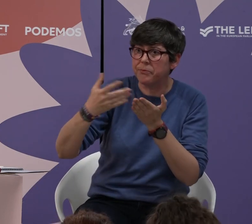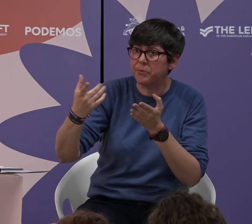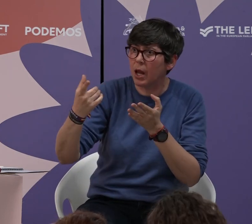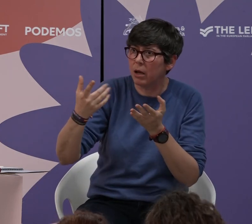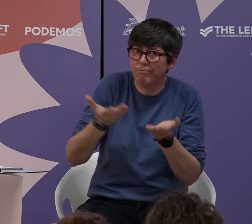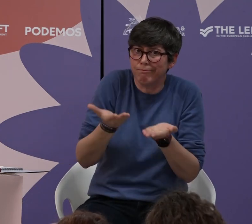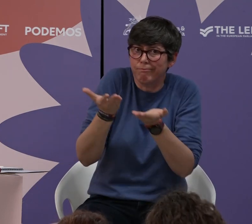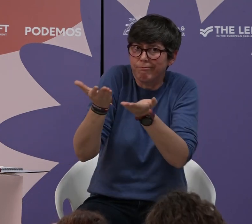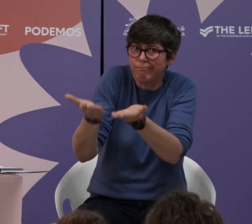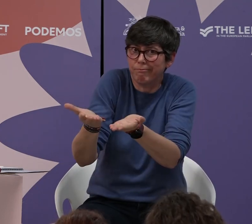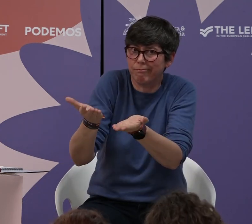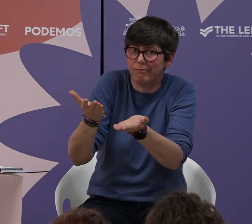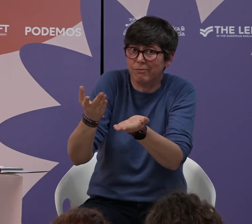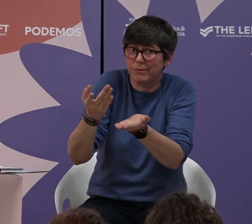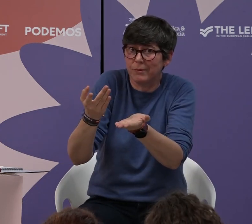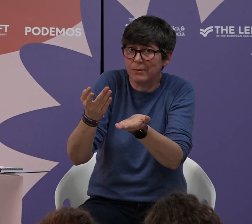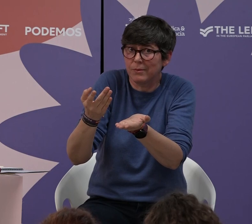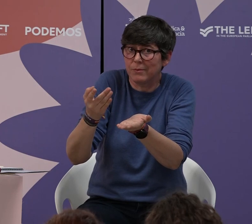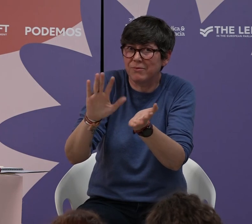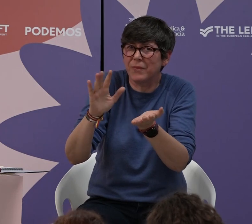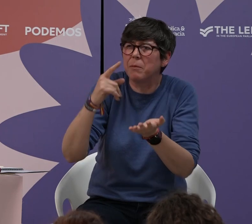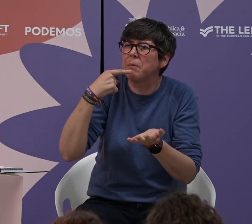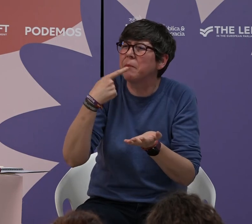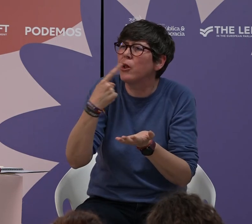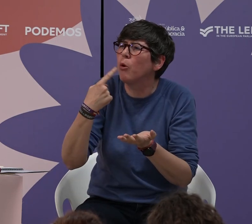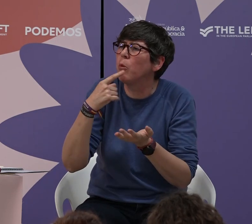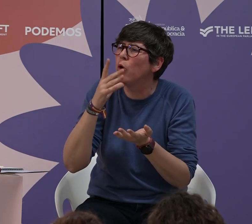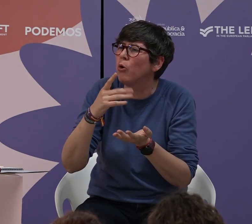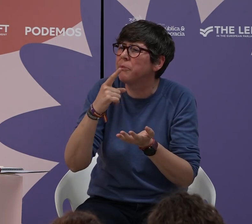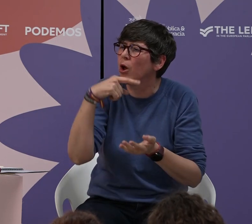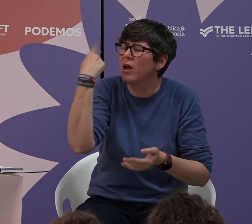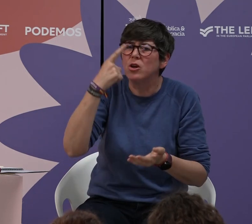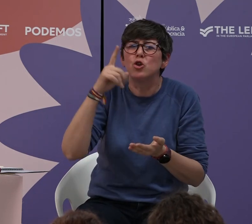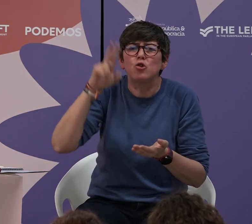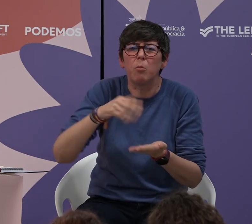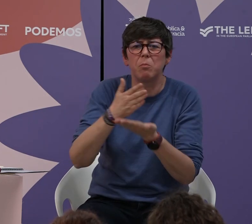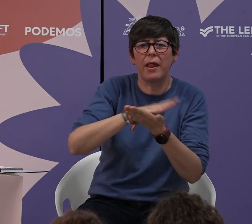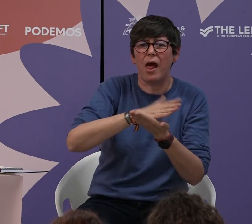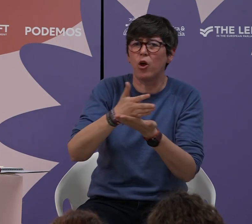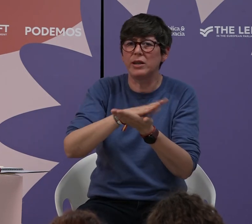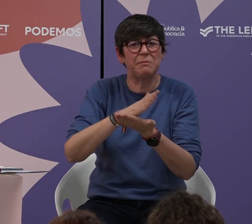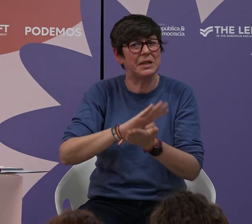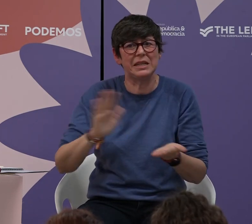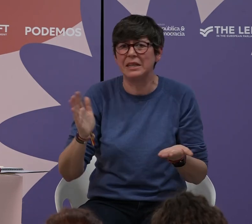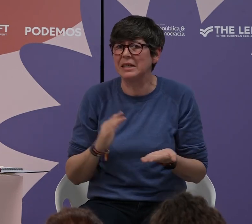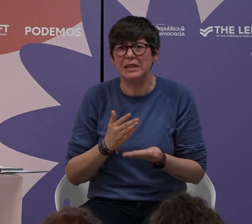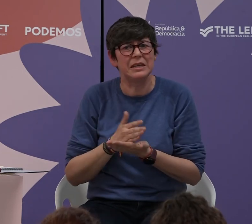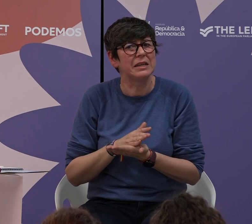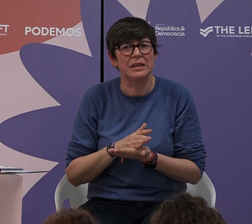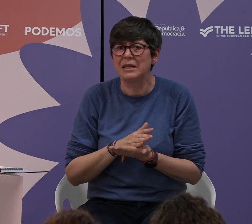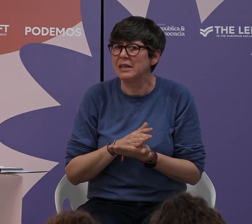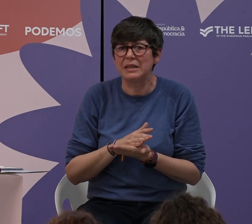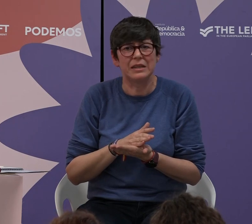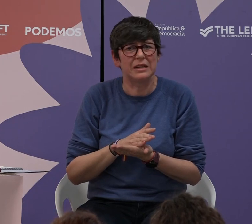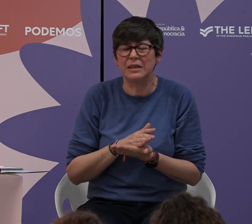es totalmente respetable pero tenemos que estar a su disposición y escucharles y os digo porque yo